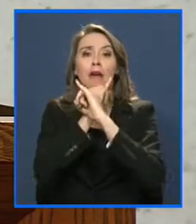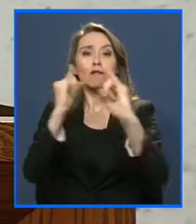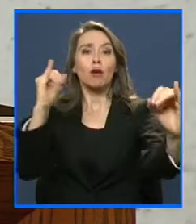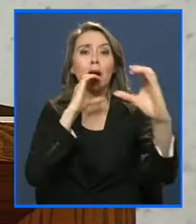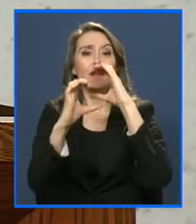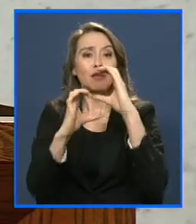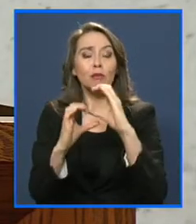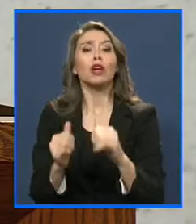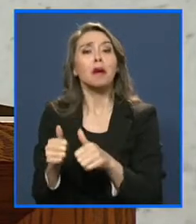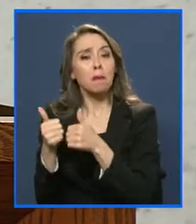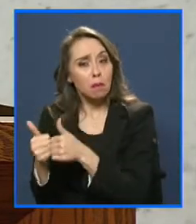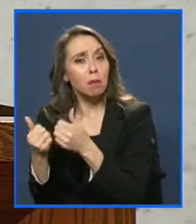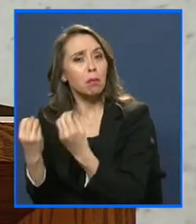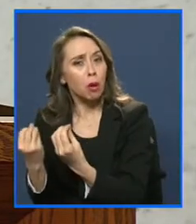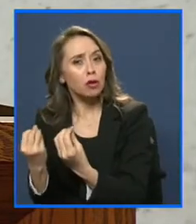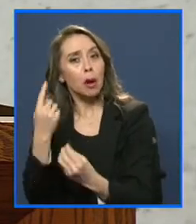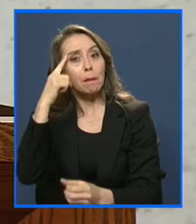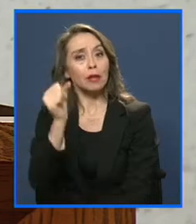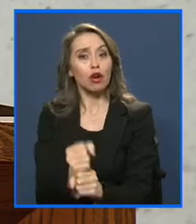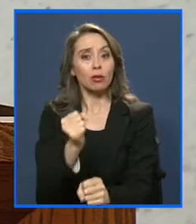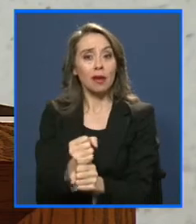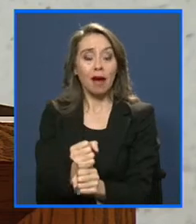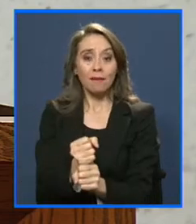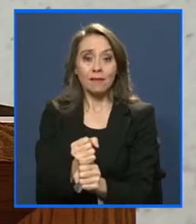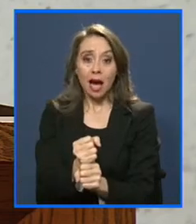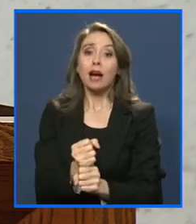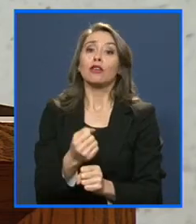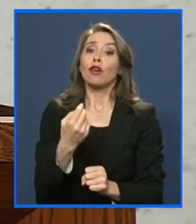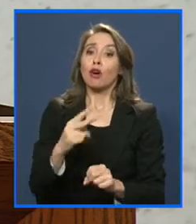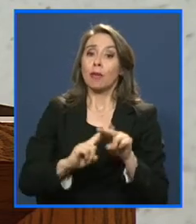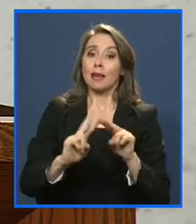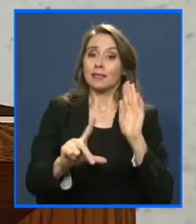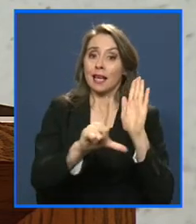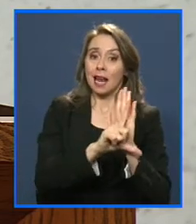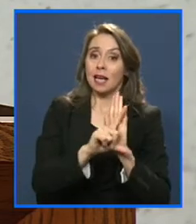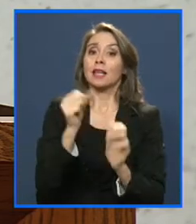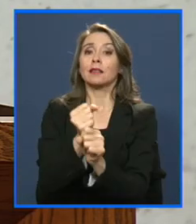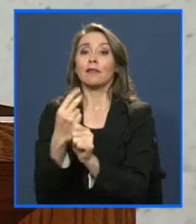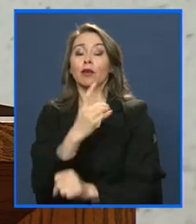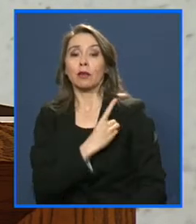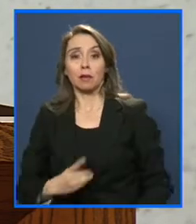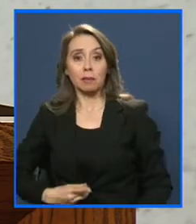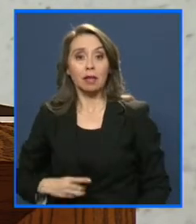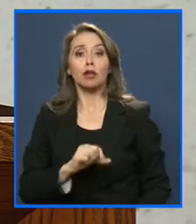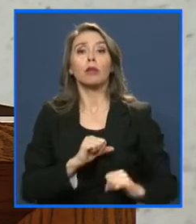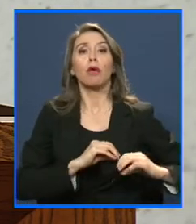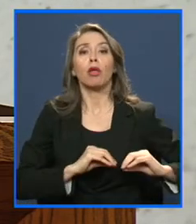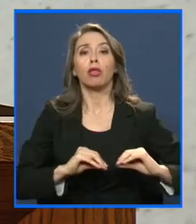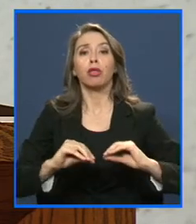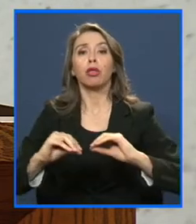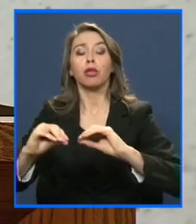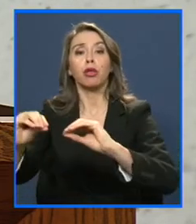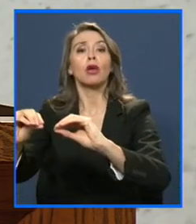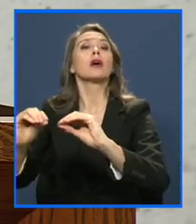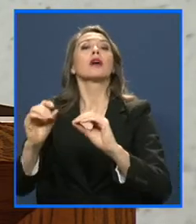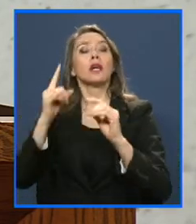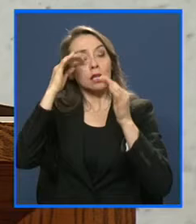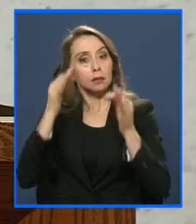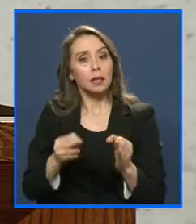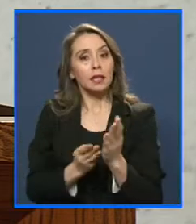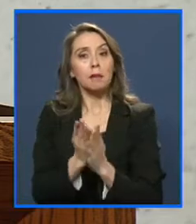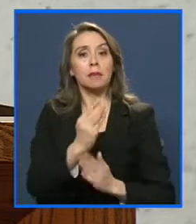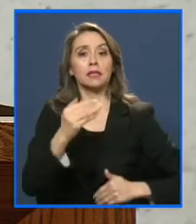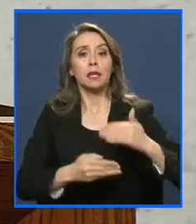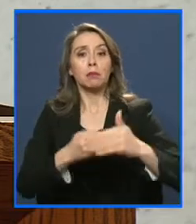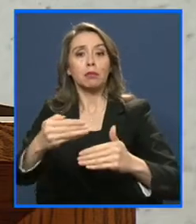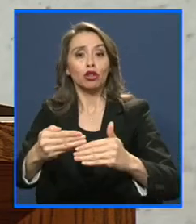también es bueno pero el trabajo legislativo y parlamentario mismo no puede ser obviado dilatado en la formalización e inicio del proceso